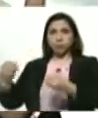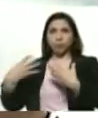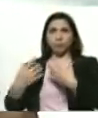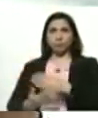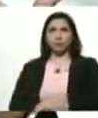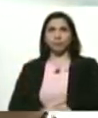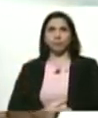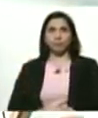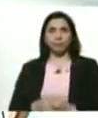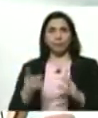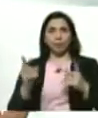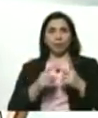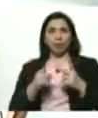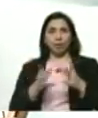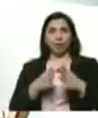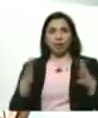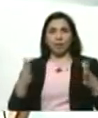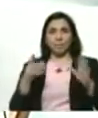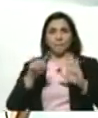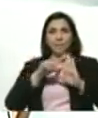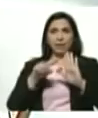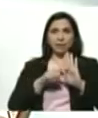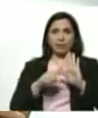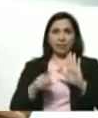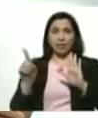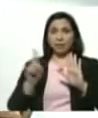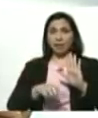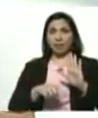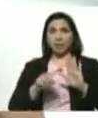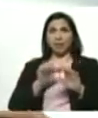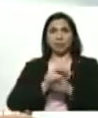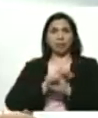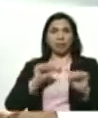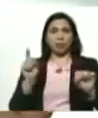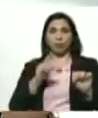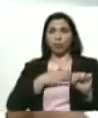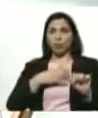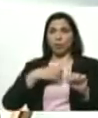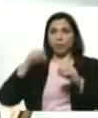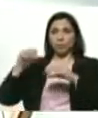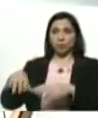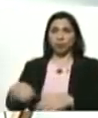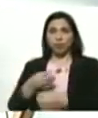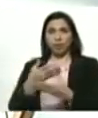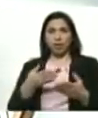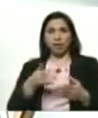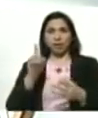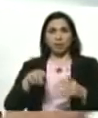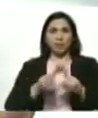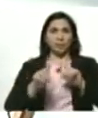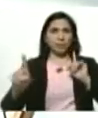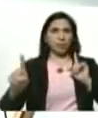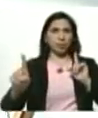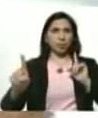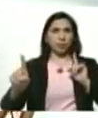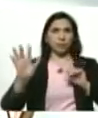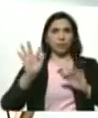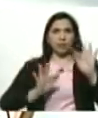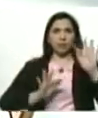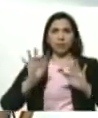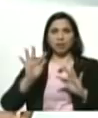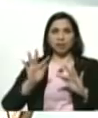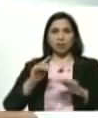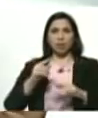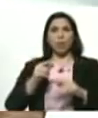la segunda gran medida que tampoco podemos renunciar a ella es el espaciamiento físico de por lo menos